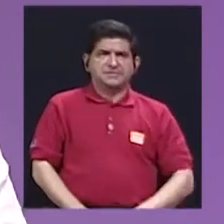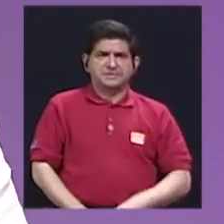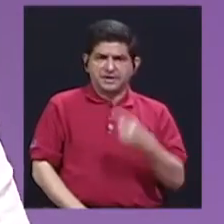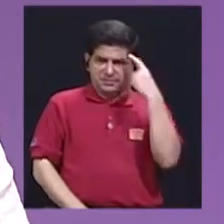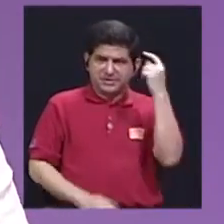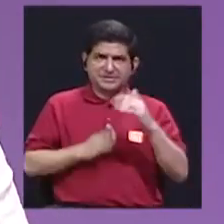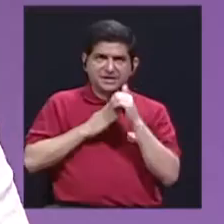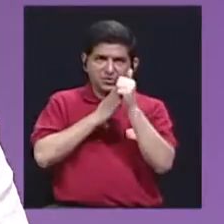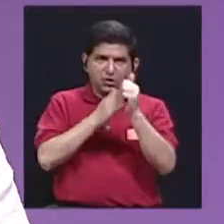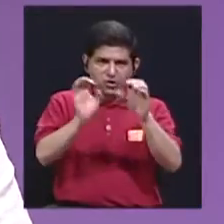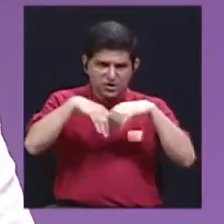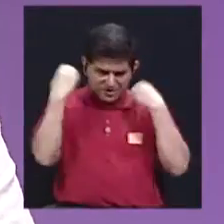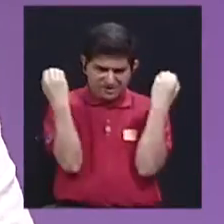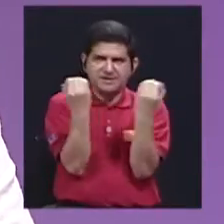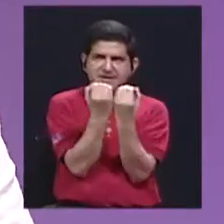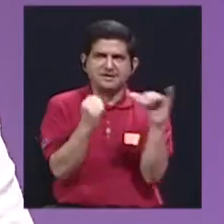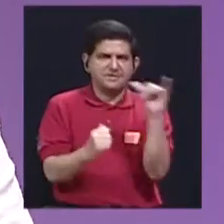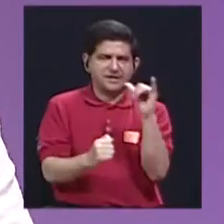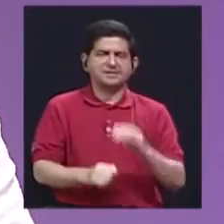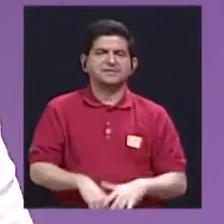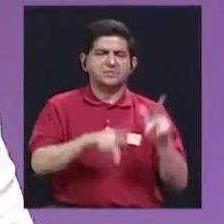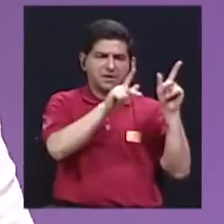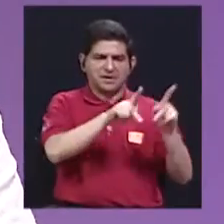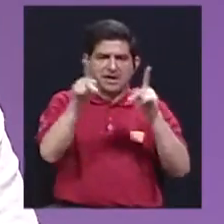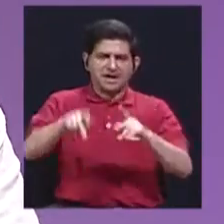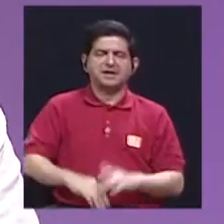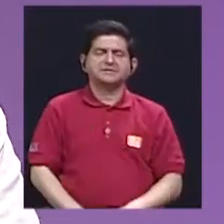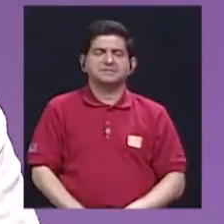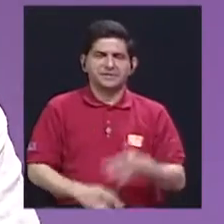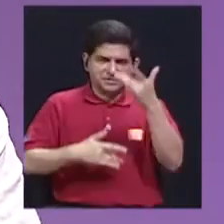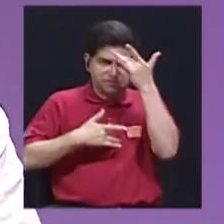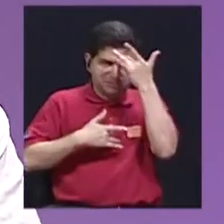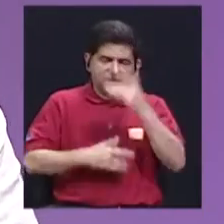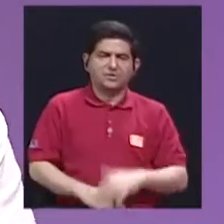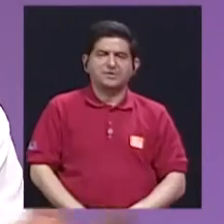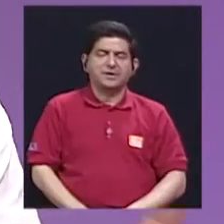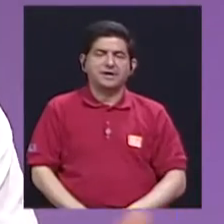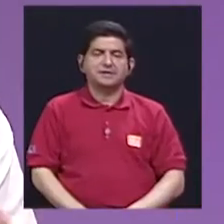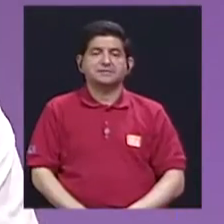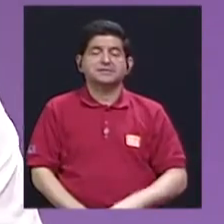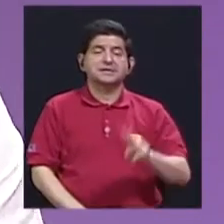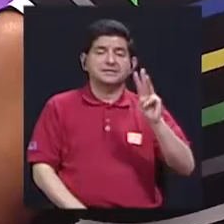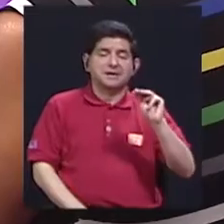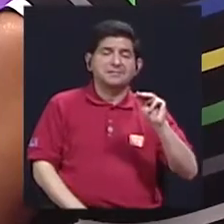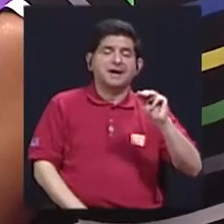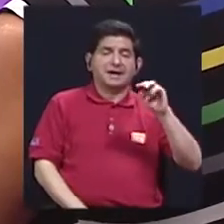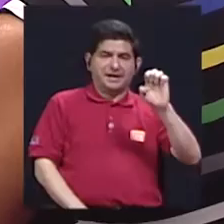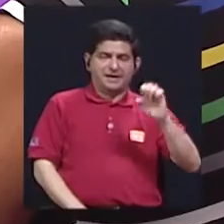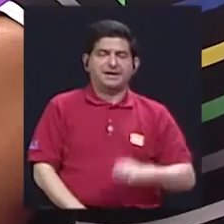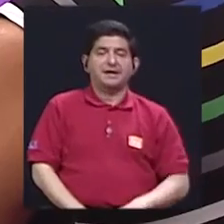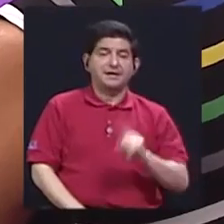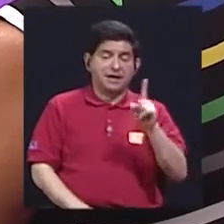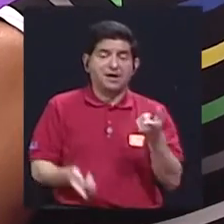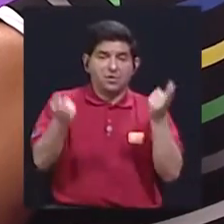los líderes de organizaciones como para las pacientes porque si marianela si nos llega un caso a cartago pues obviamente van a subir la otra mitad pero